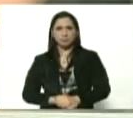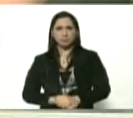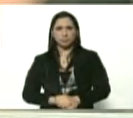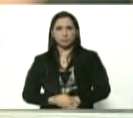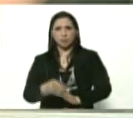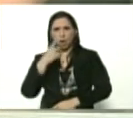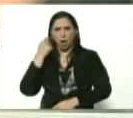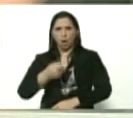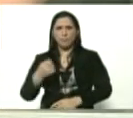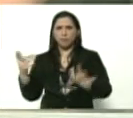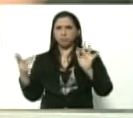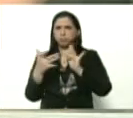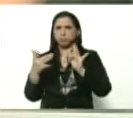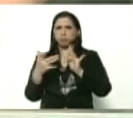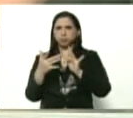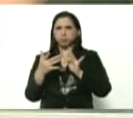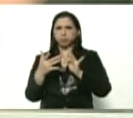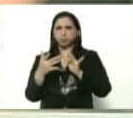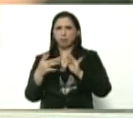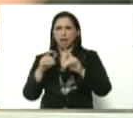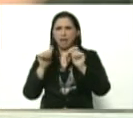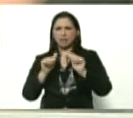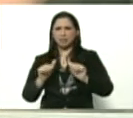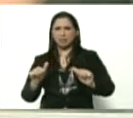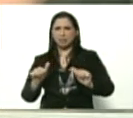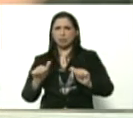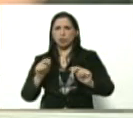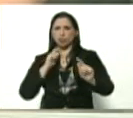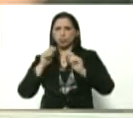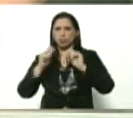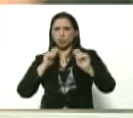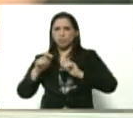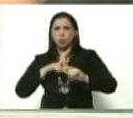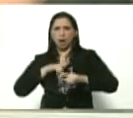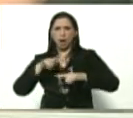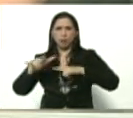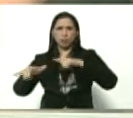Hombre vinculado al espectáculo, al turismo, a las aerolíneas.